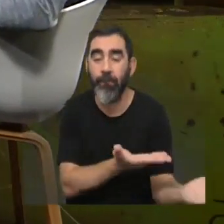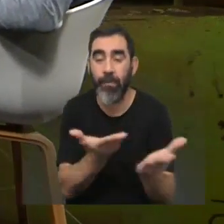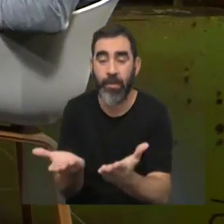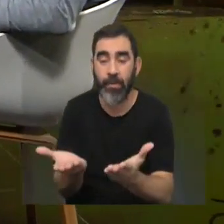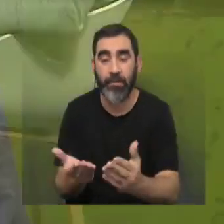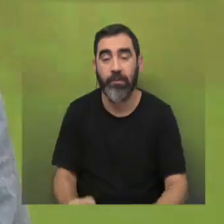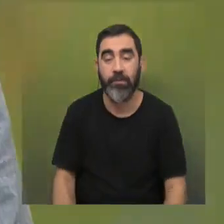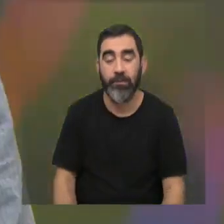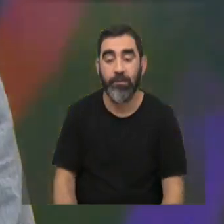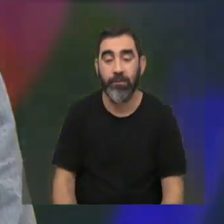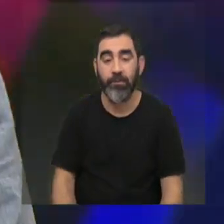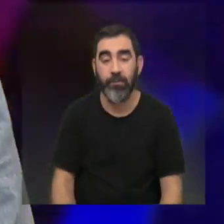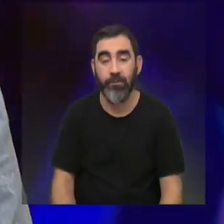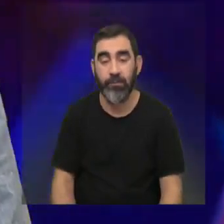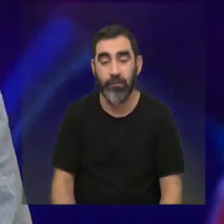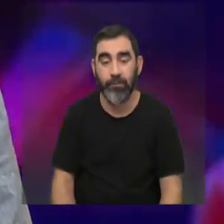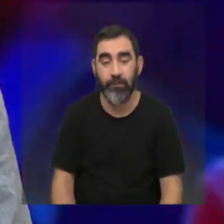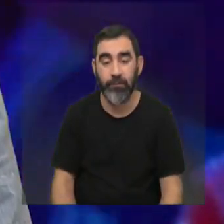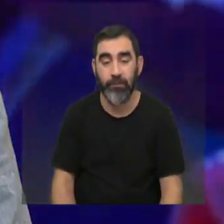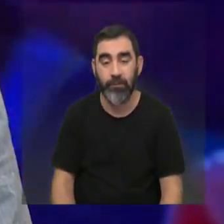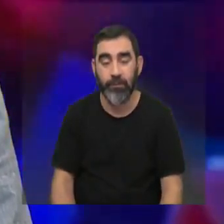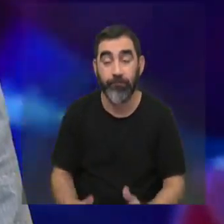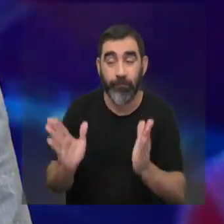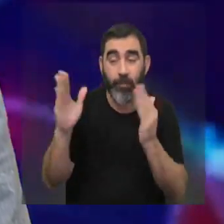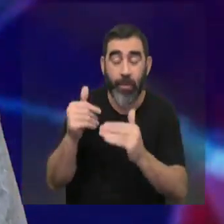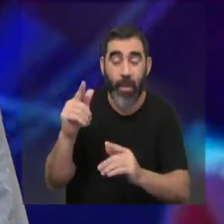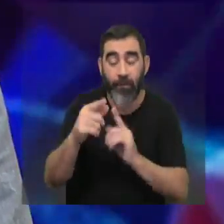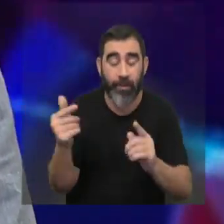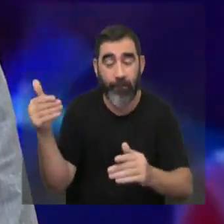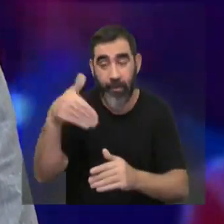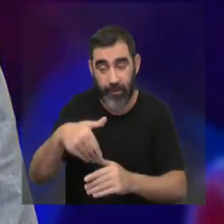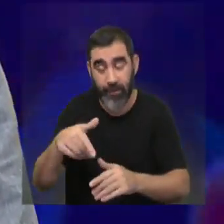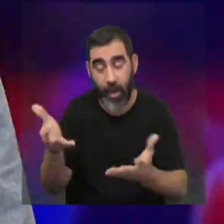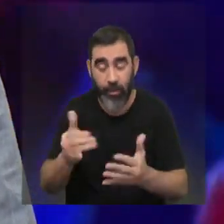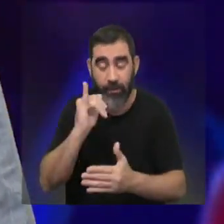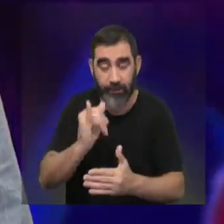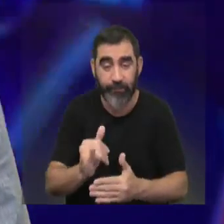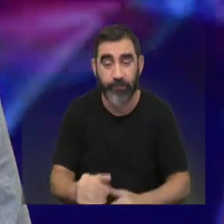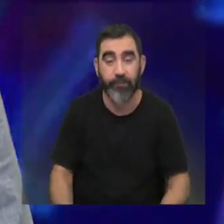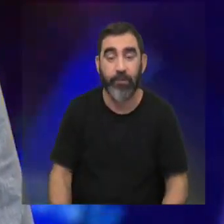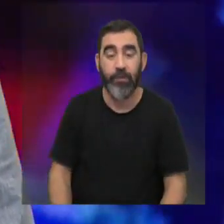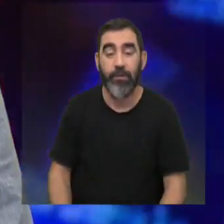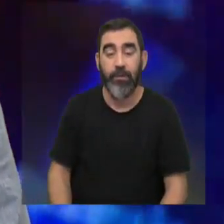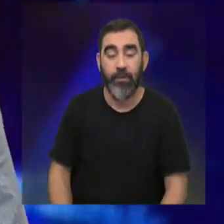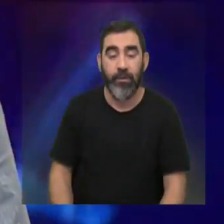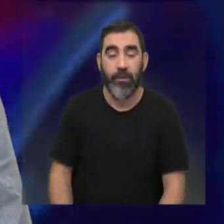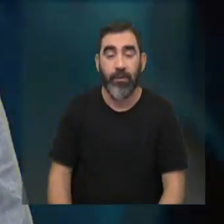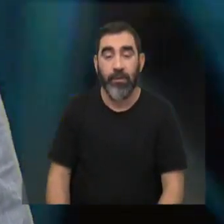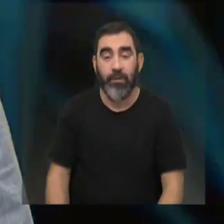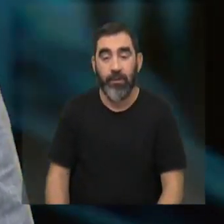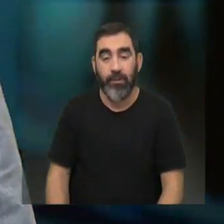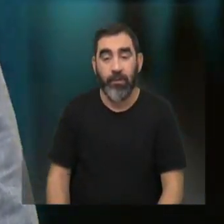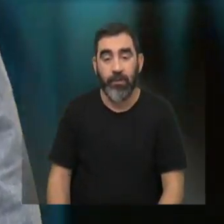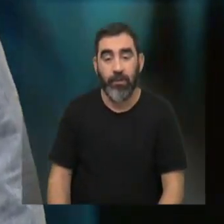Sé que varias veces no pudimos concretar. Sí. Pero bueno, digamos, en